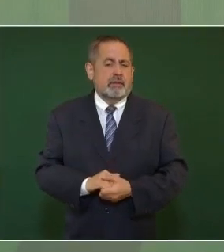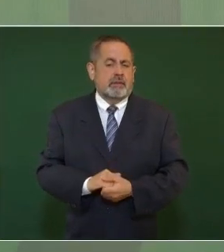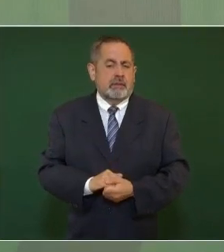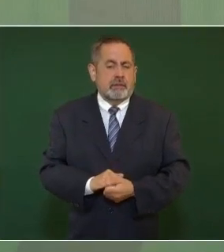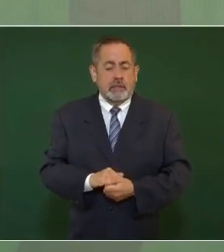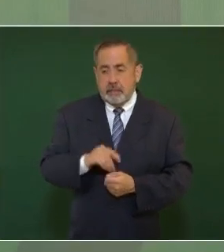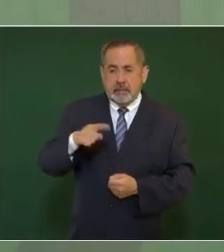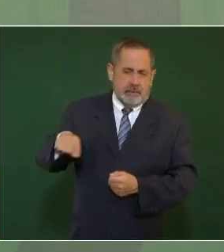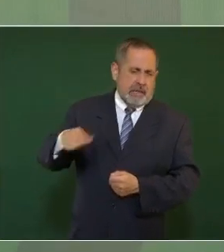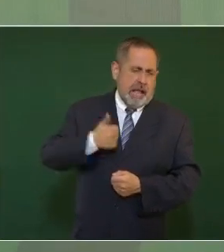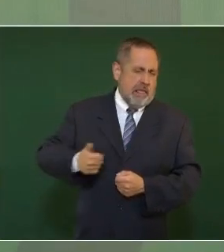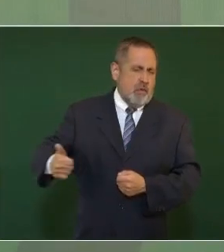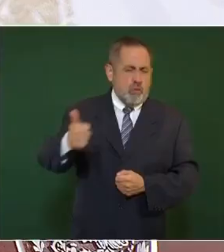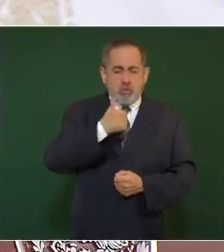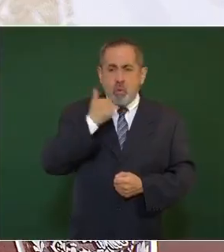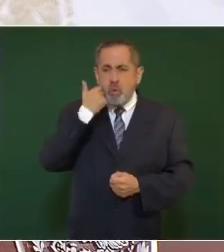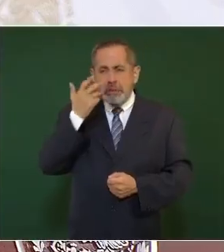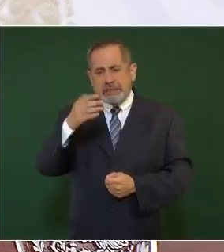Buscaban